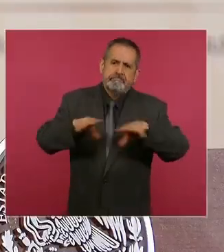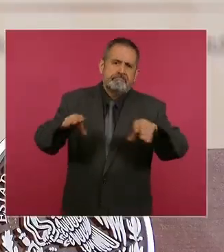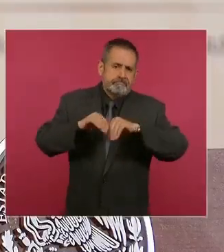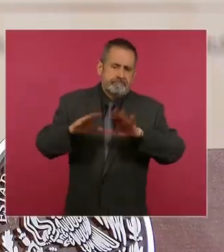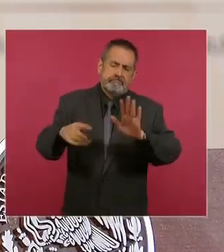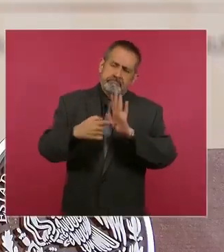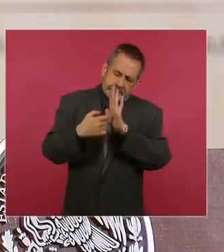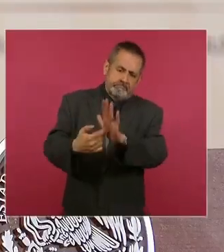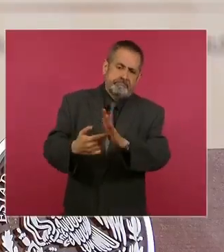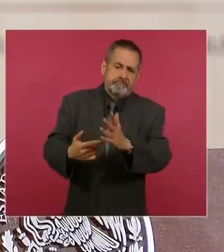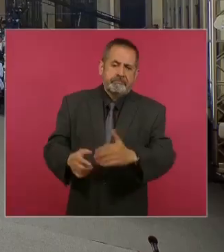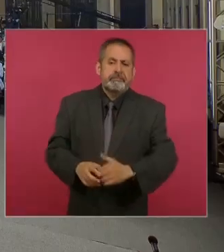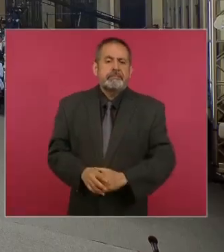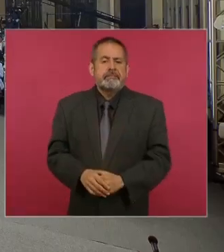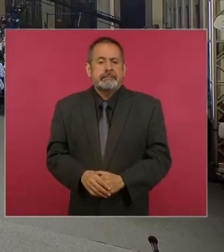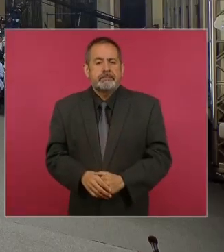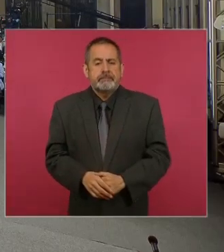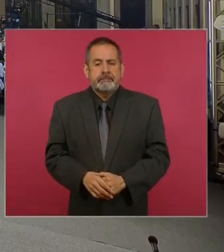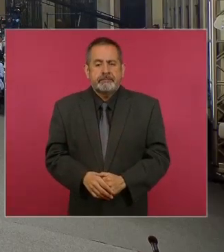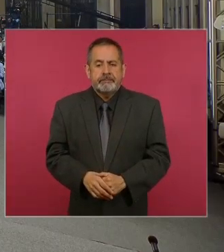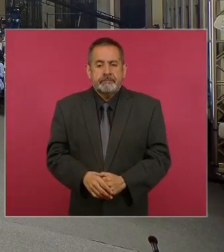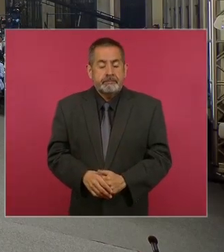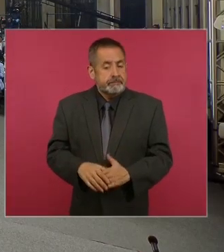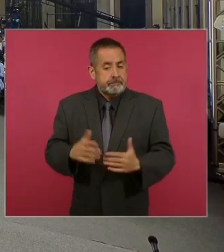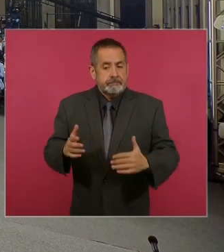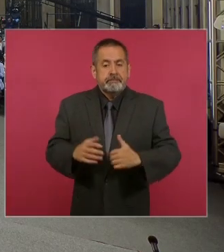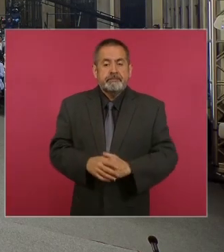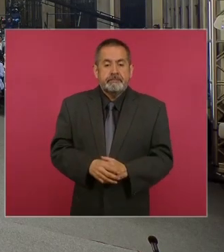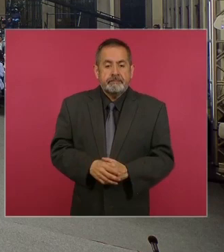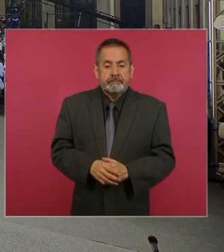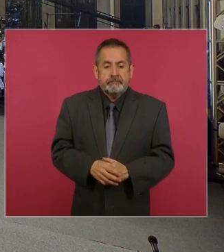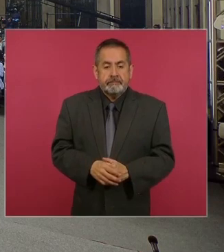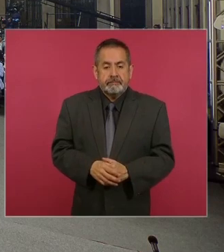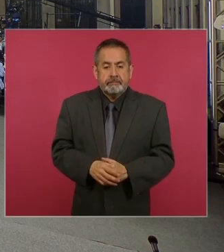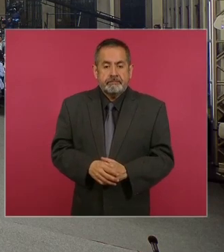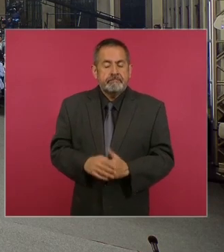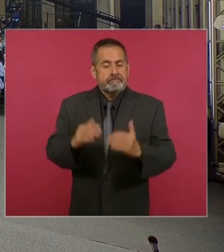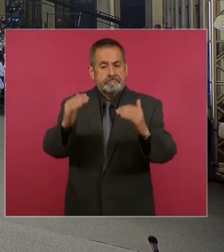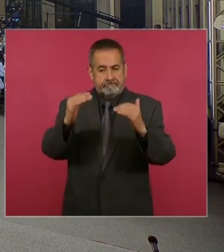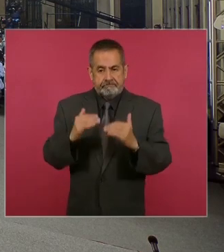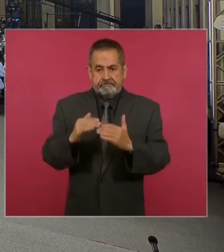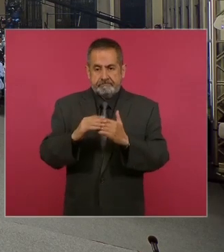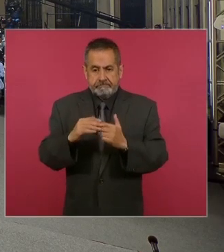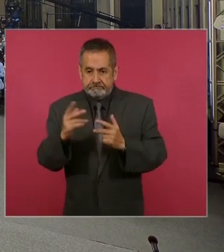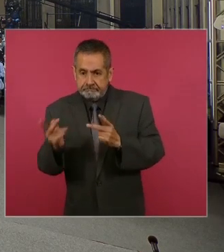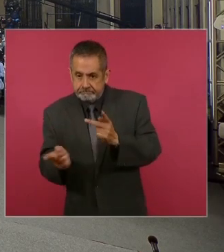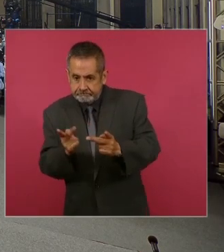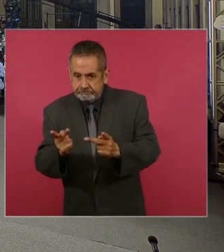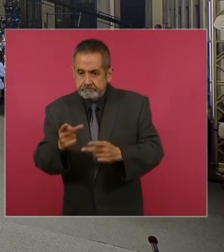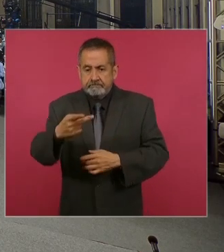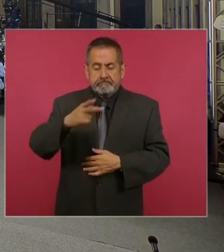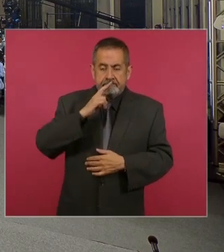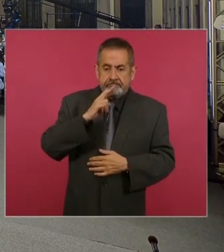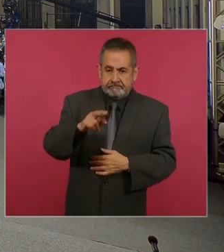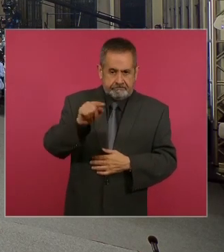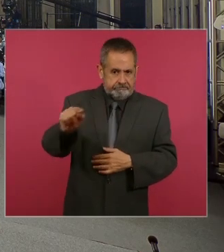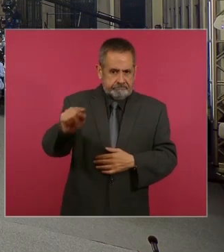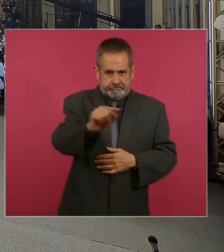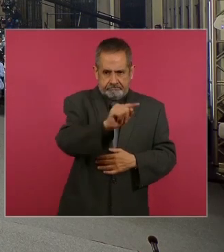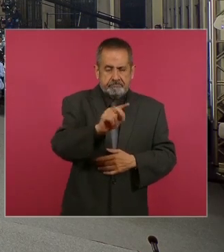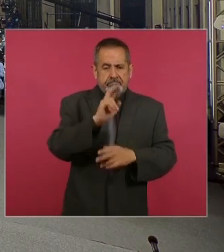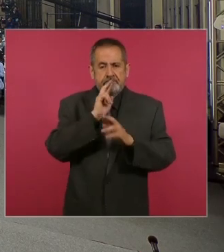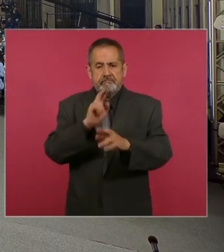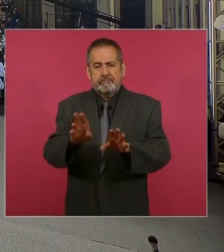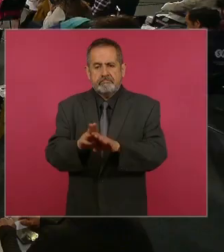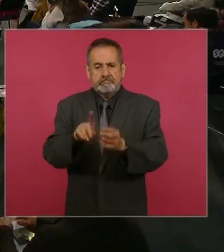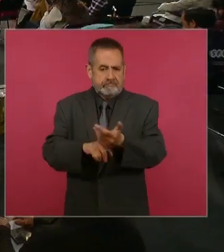seguridad. Pues pasemos, si les parece bien, algunas preguntas por parte de los medios de comunicación.